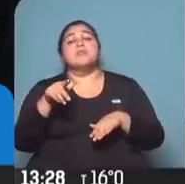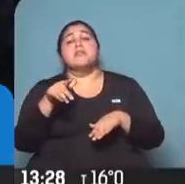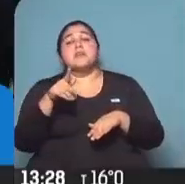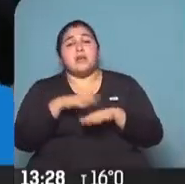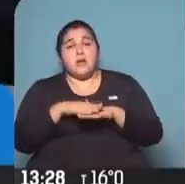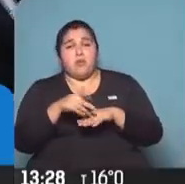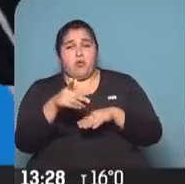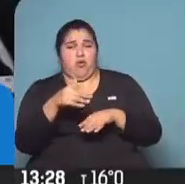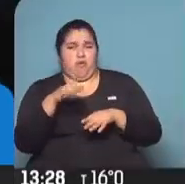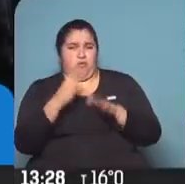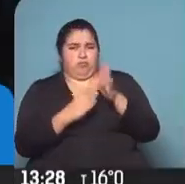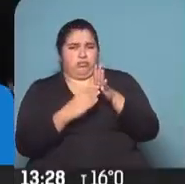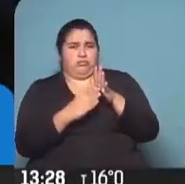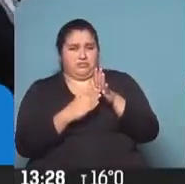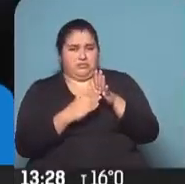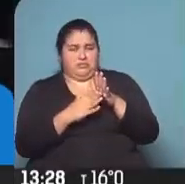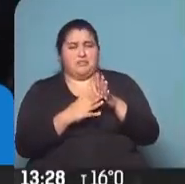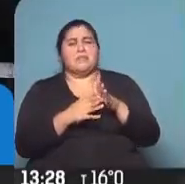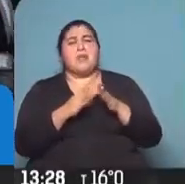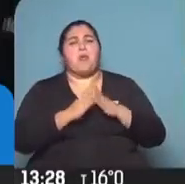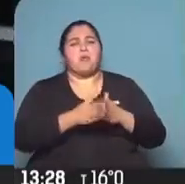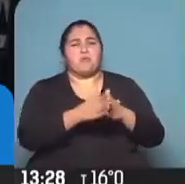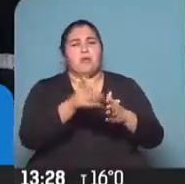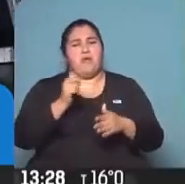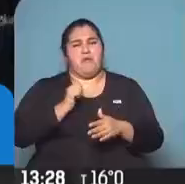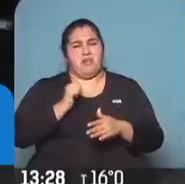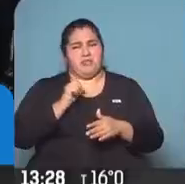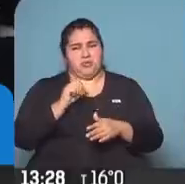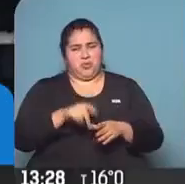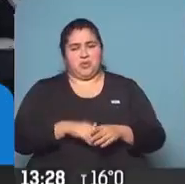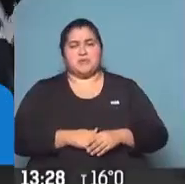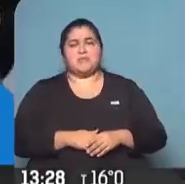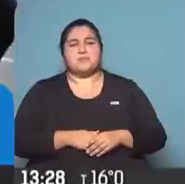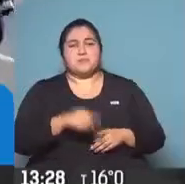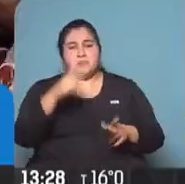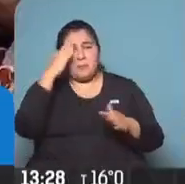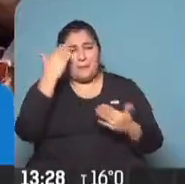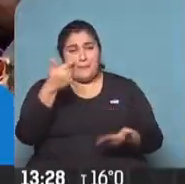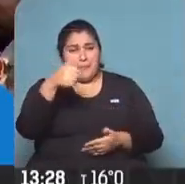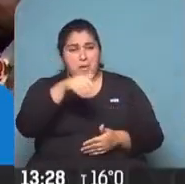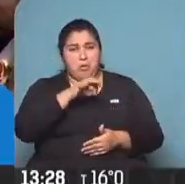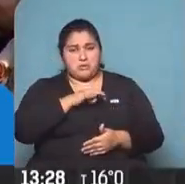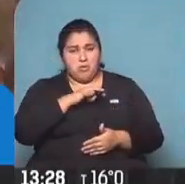y la perfectura cámara se conmemora este año